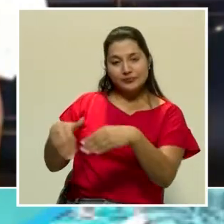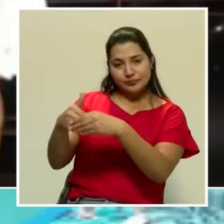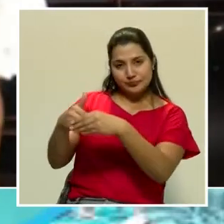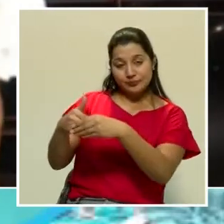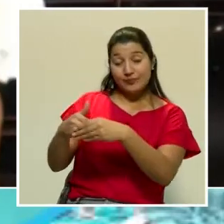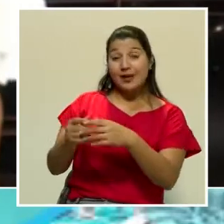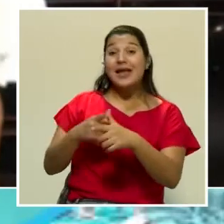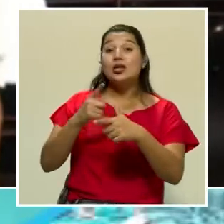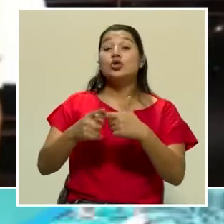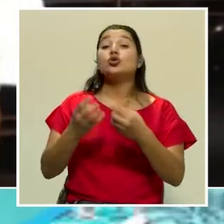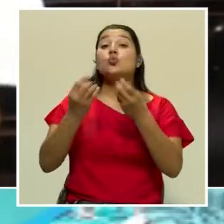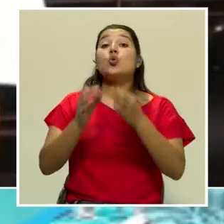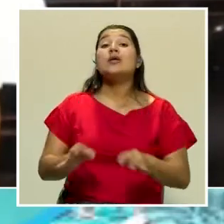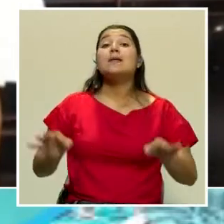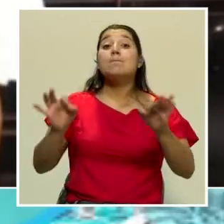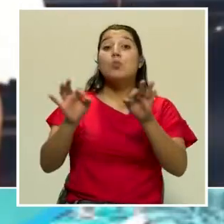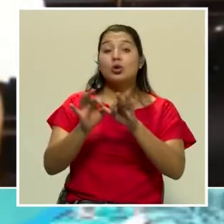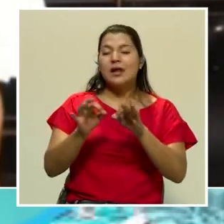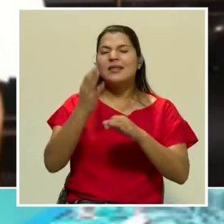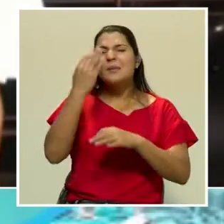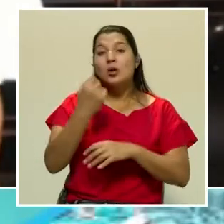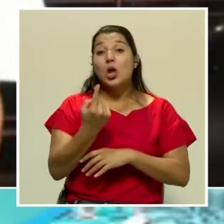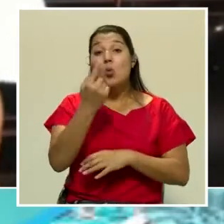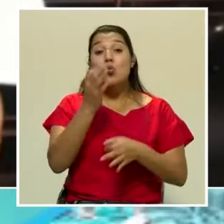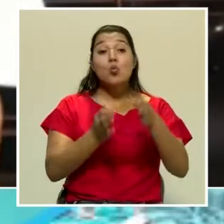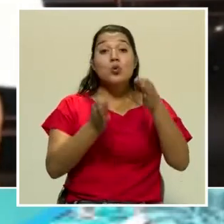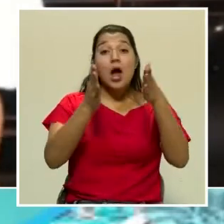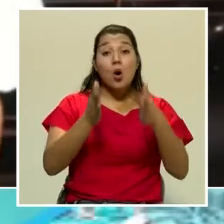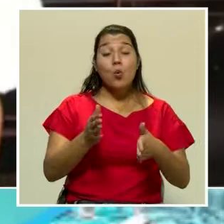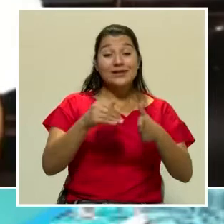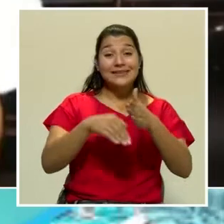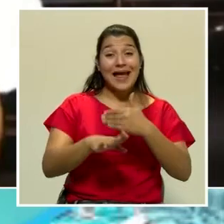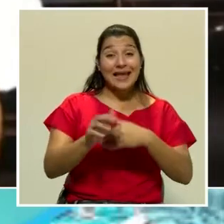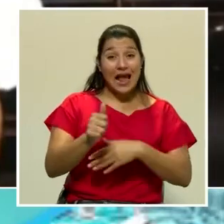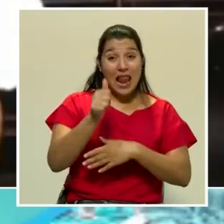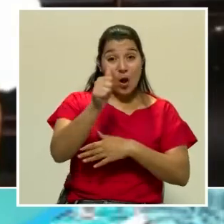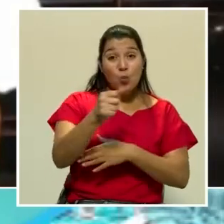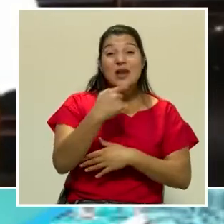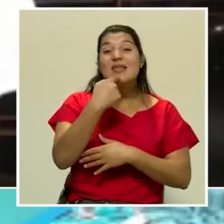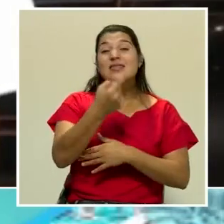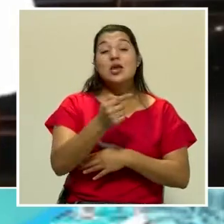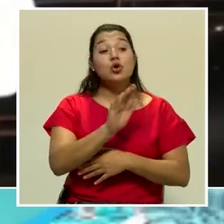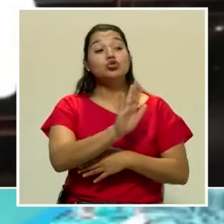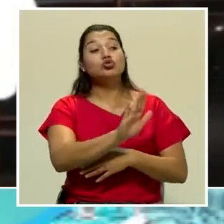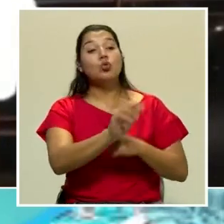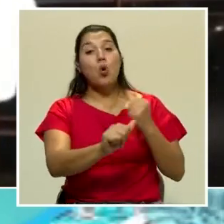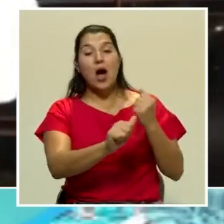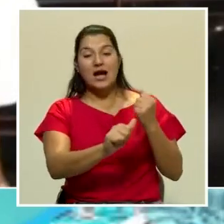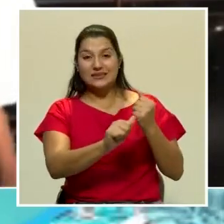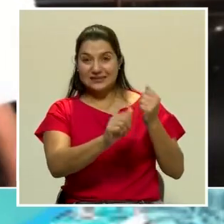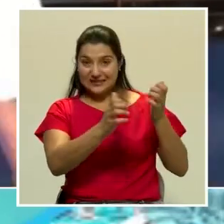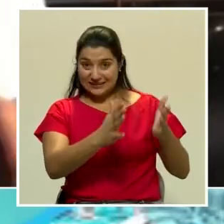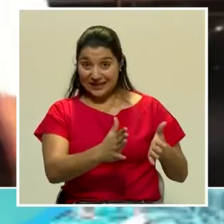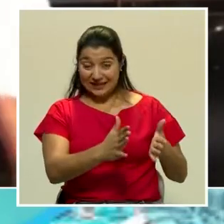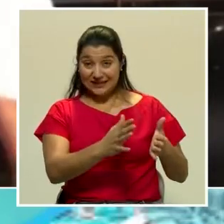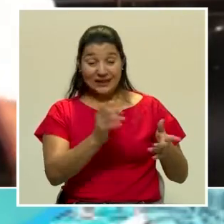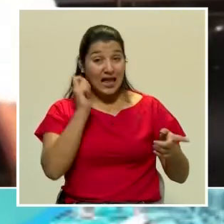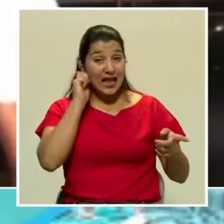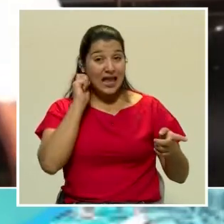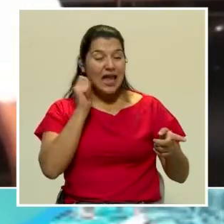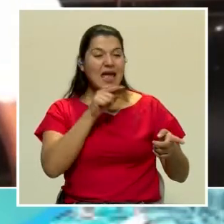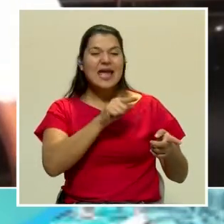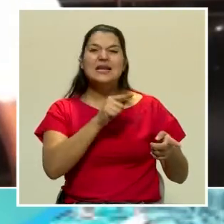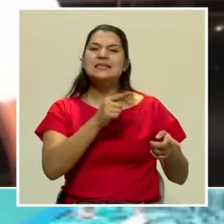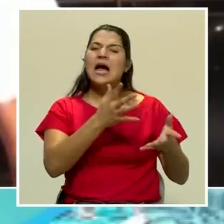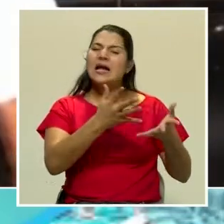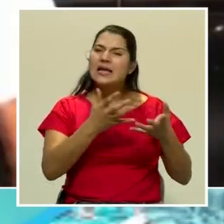en Alajuela mandó a decir que su asistente o su recepcionista quería hacer objeción